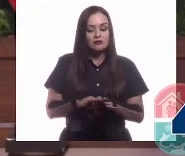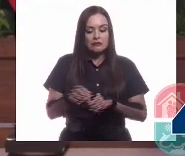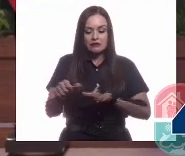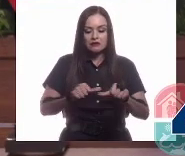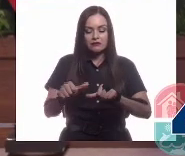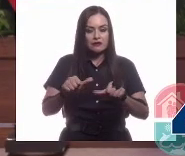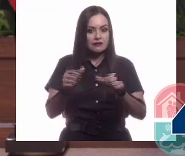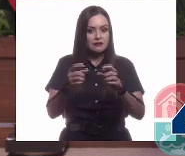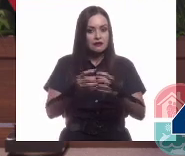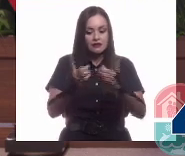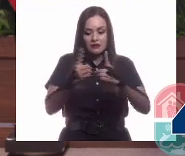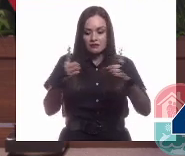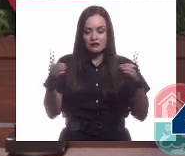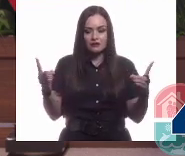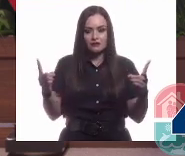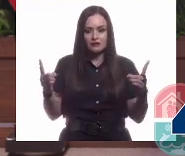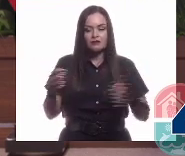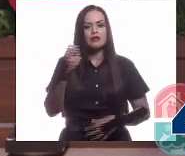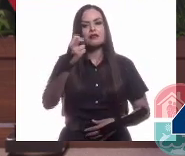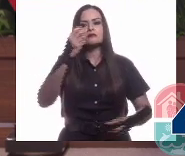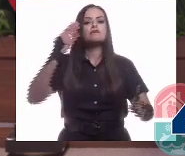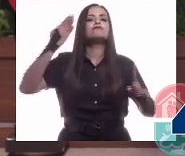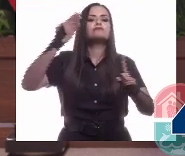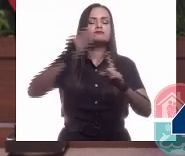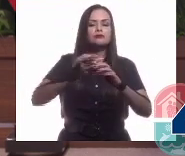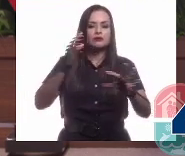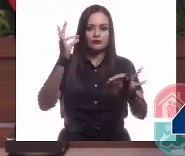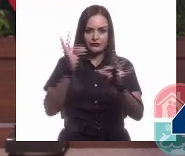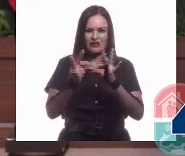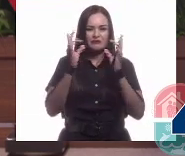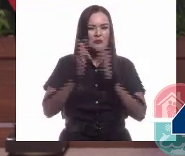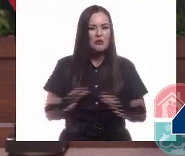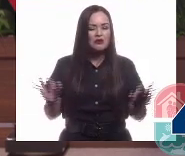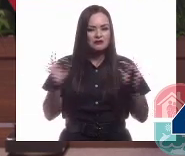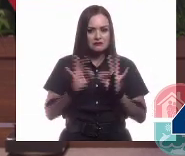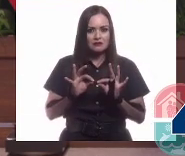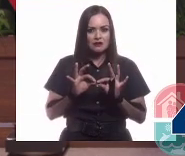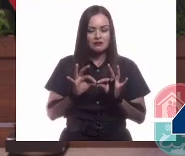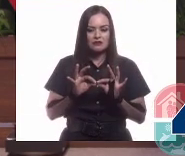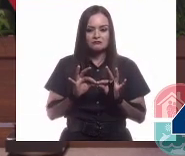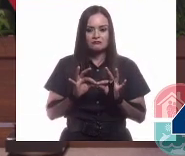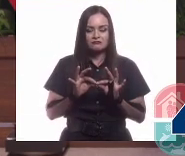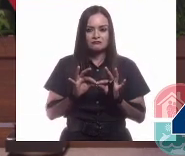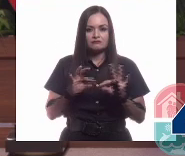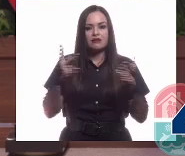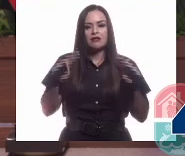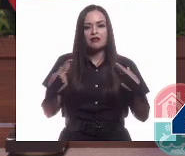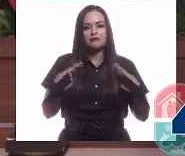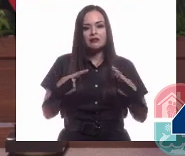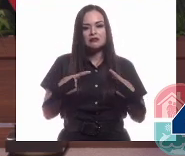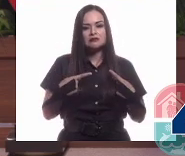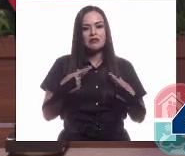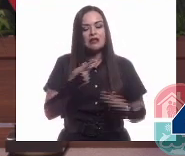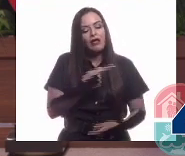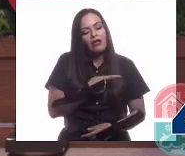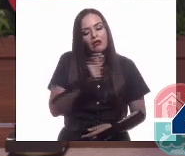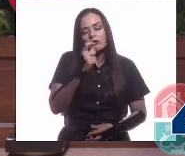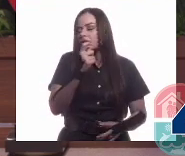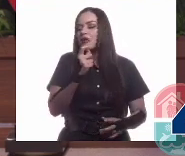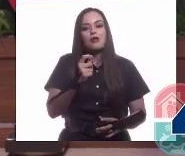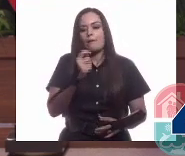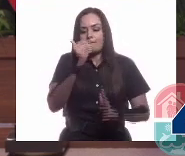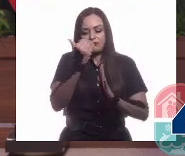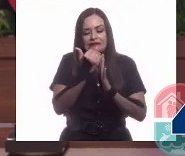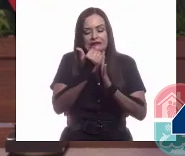nos ha permitido cumplir nuestro objetivo central: reducir la pobreza en el estado. Y los últimos datos